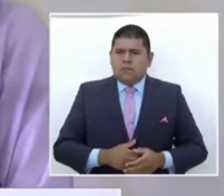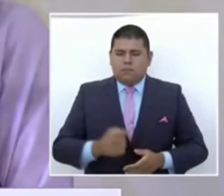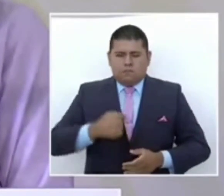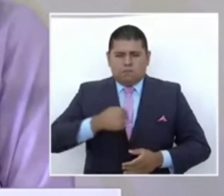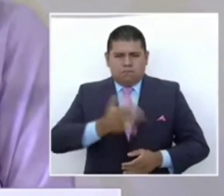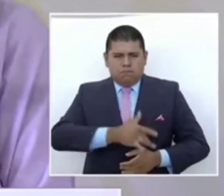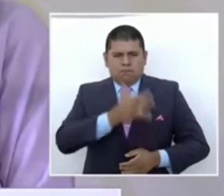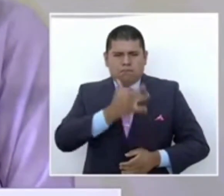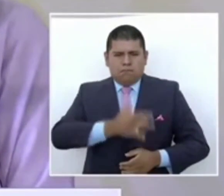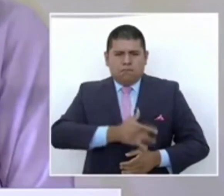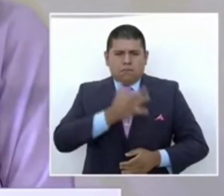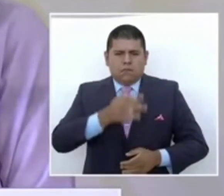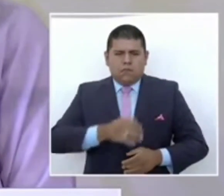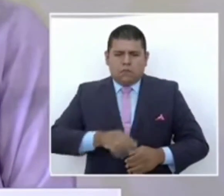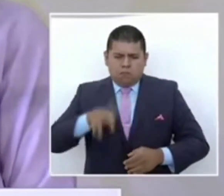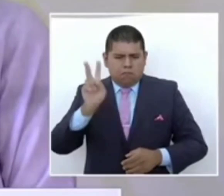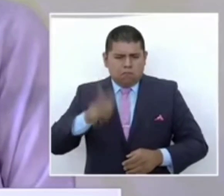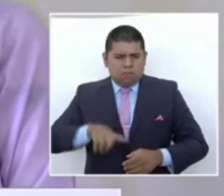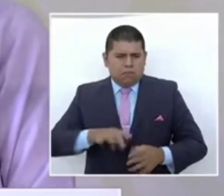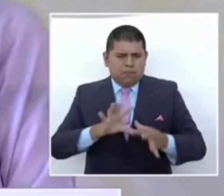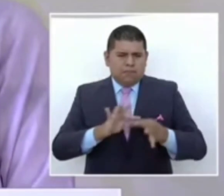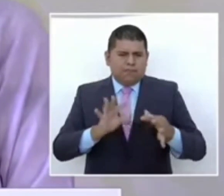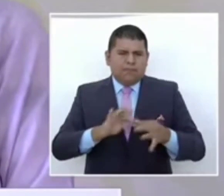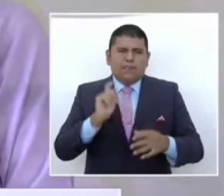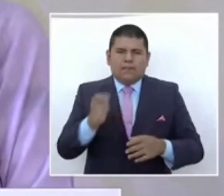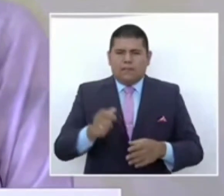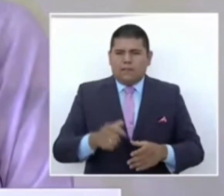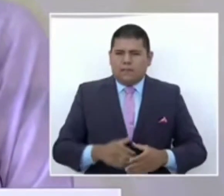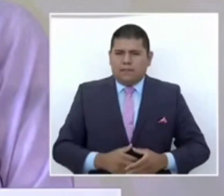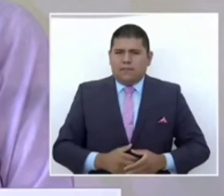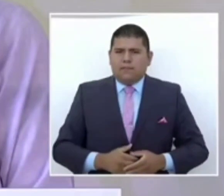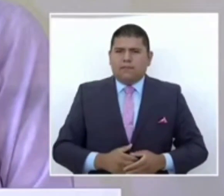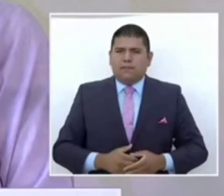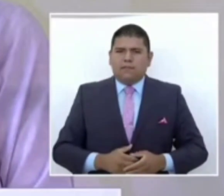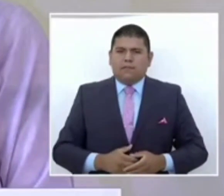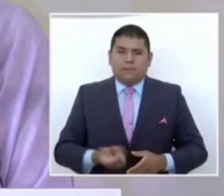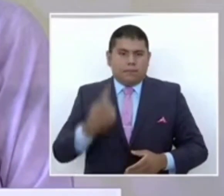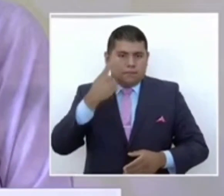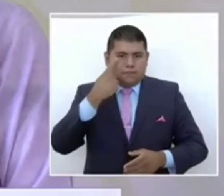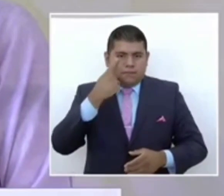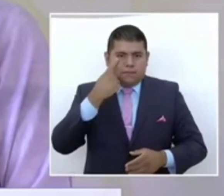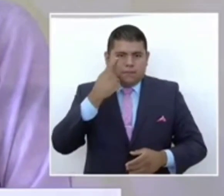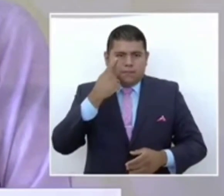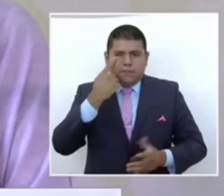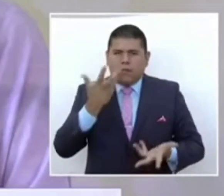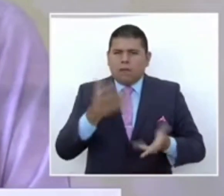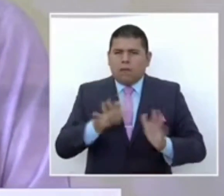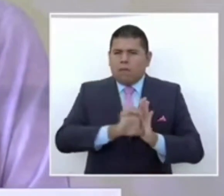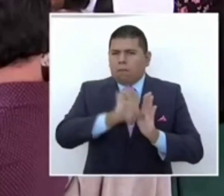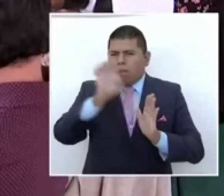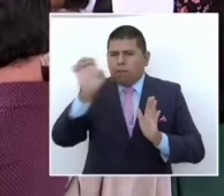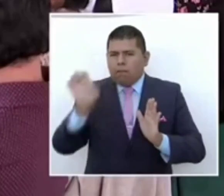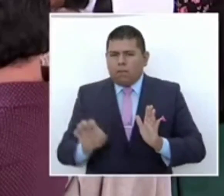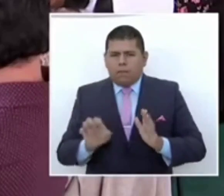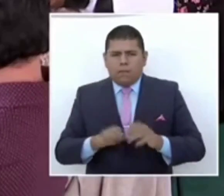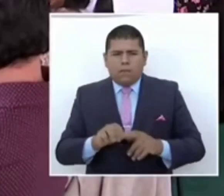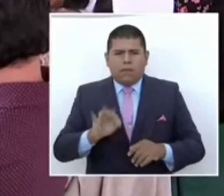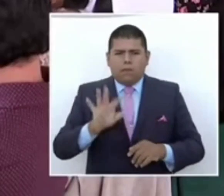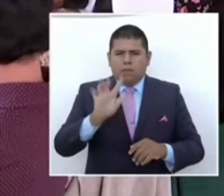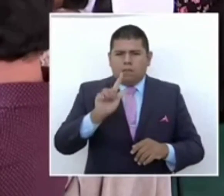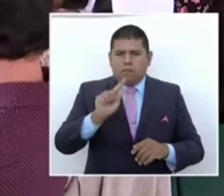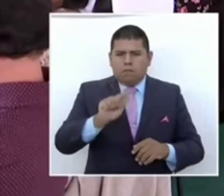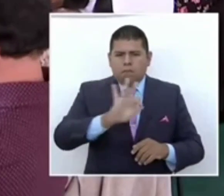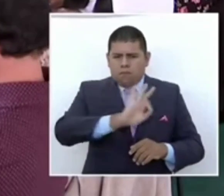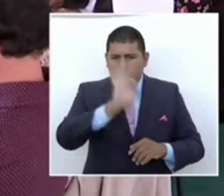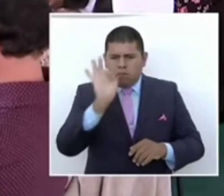decir con seguridad que a más del 70% de